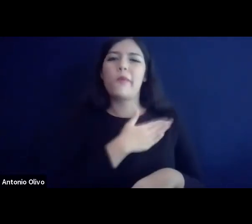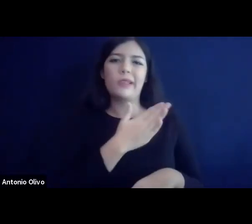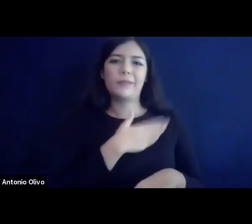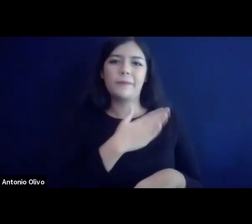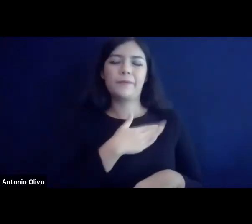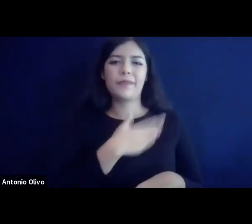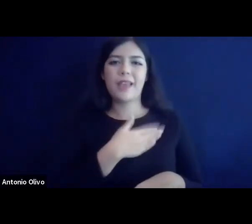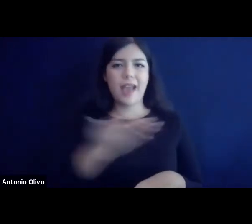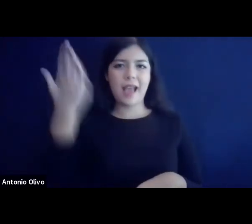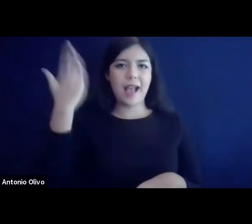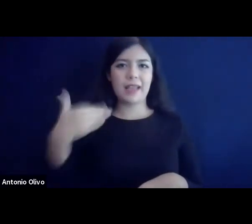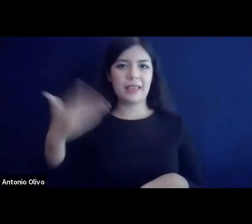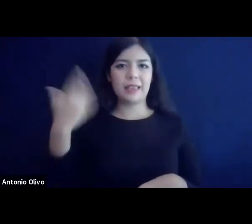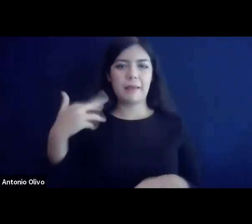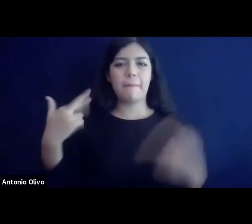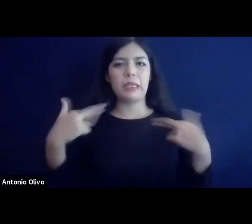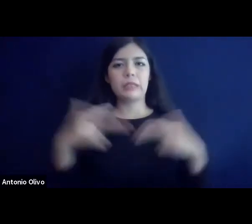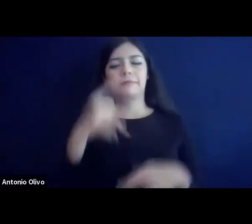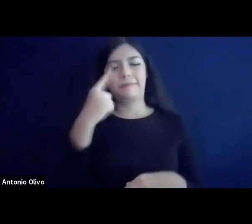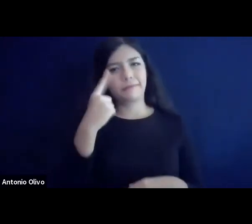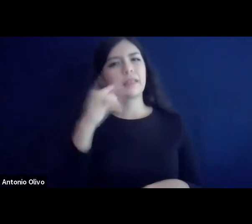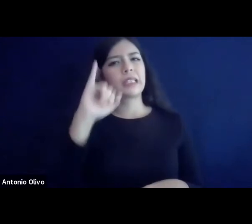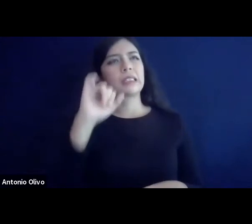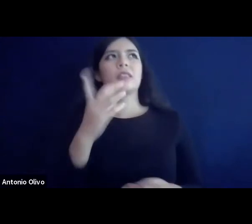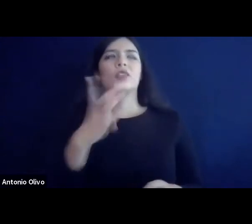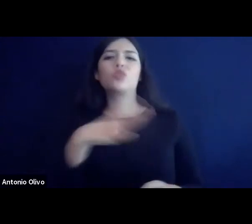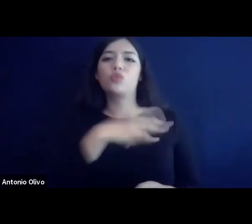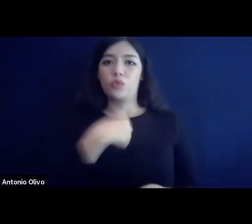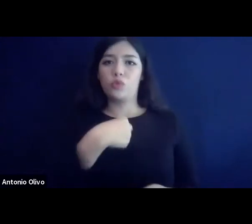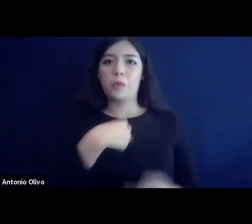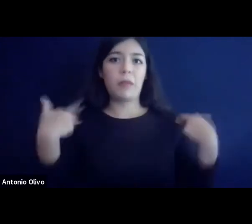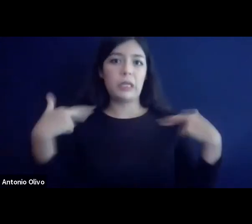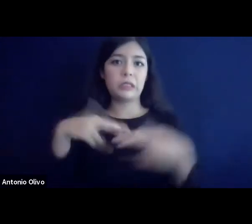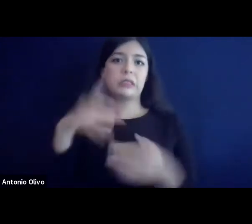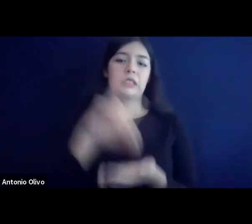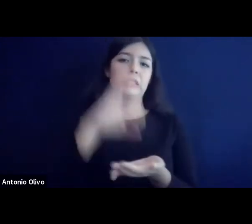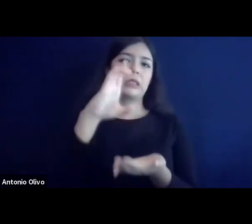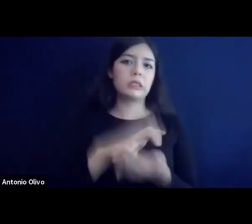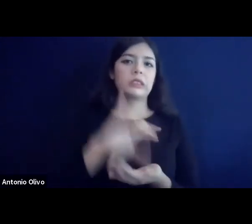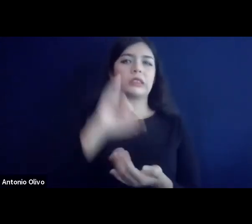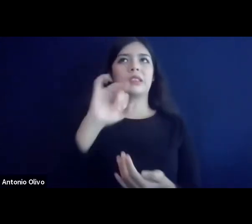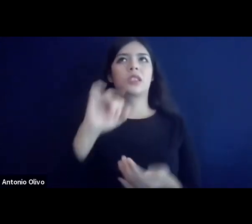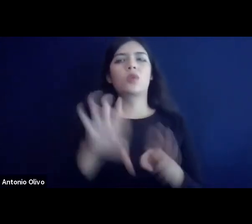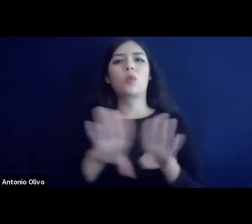Sí, el tener discapacidad sí fue un motivo de, sí me sentí